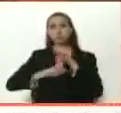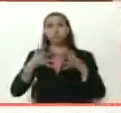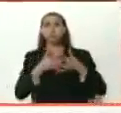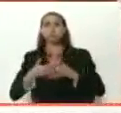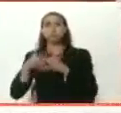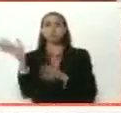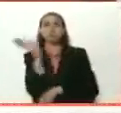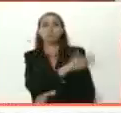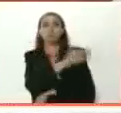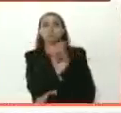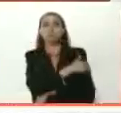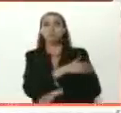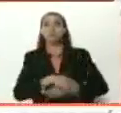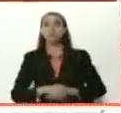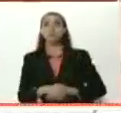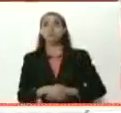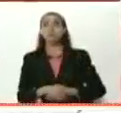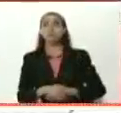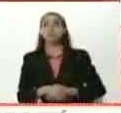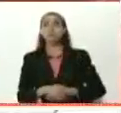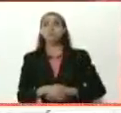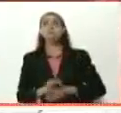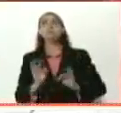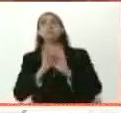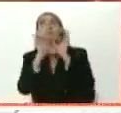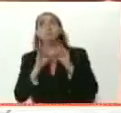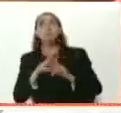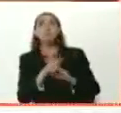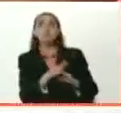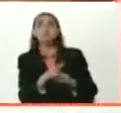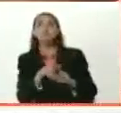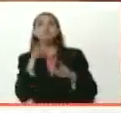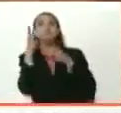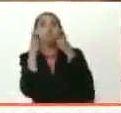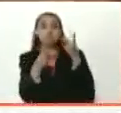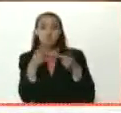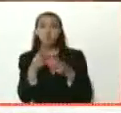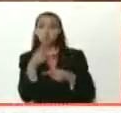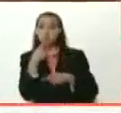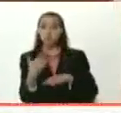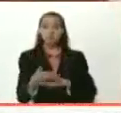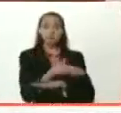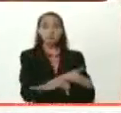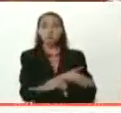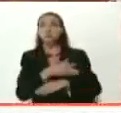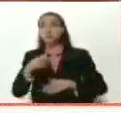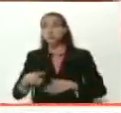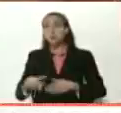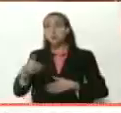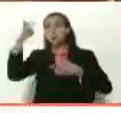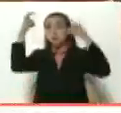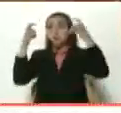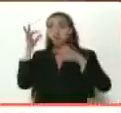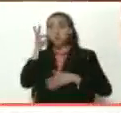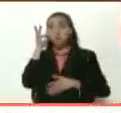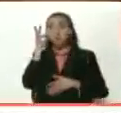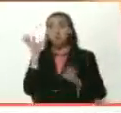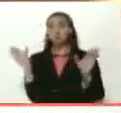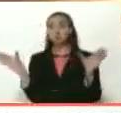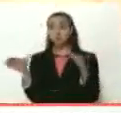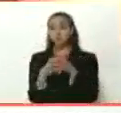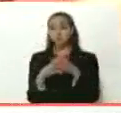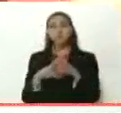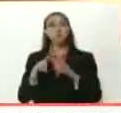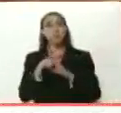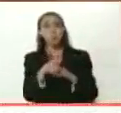ultraderecha venezolana. Sí, una de las formas de violencia es la violencia política. Y las mujeres chavistas, las mujeres patriotas han sido víctimas de